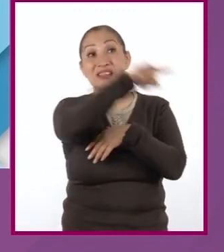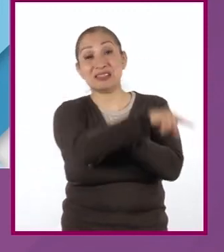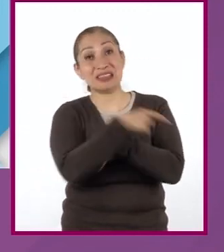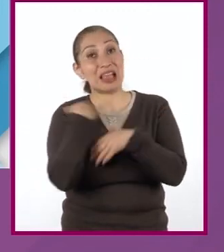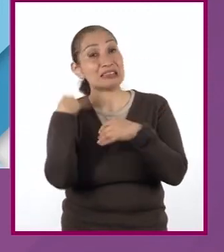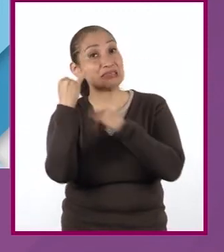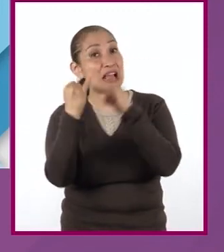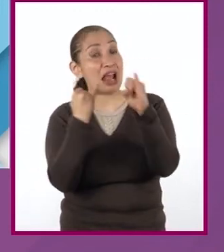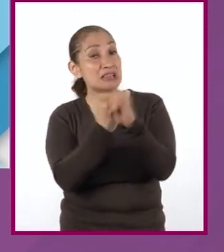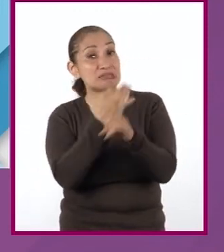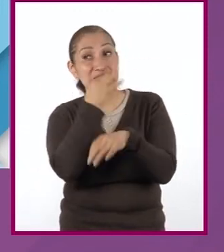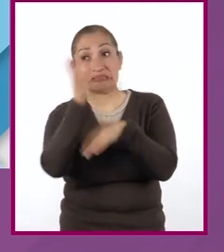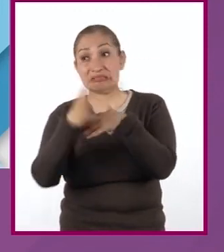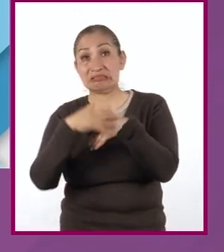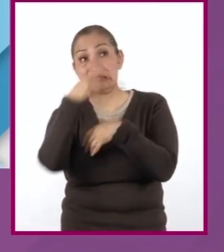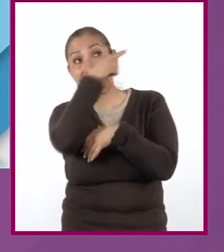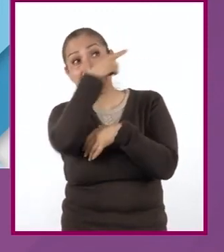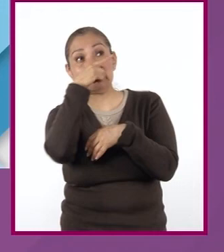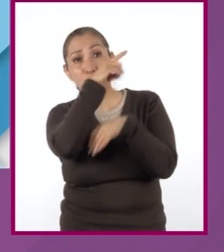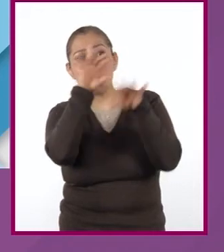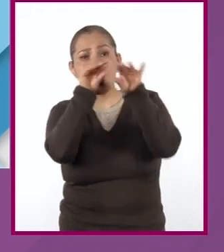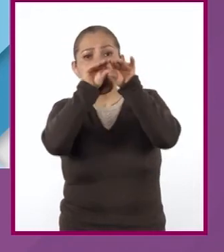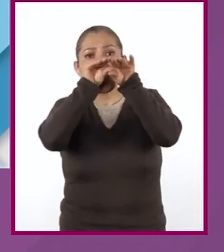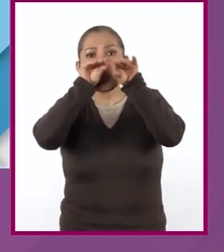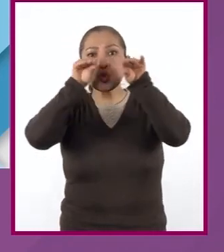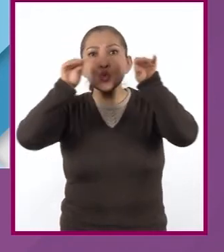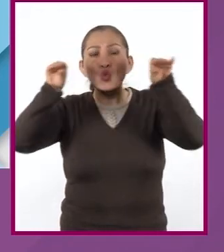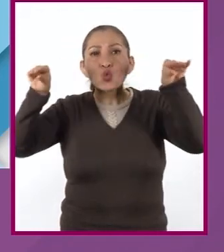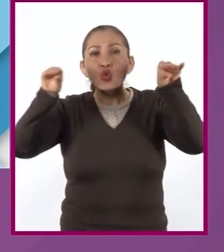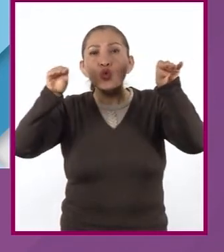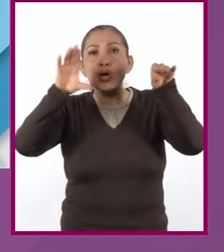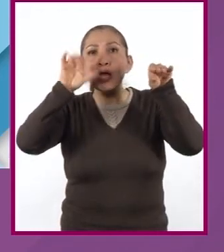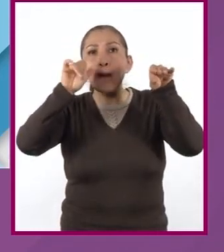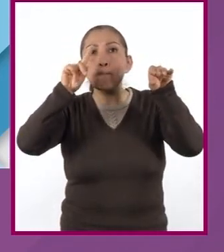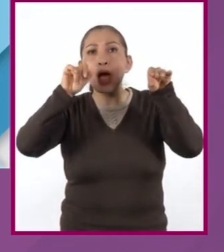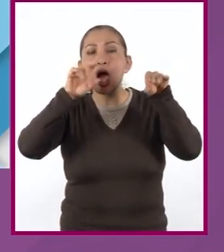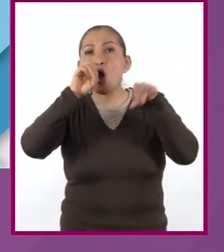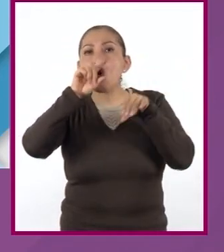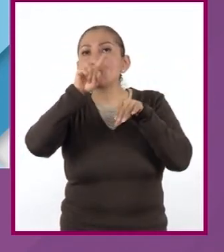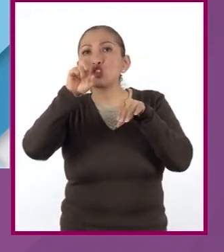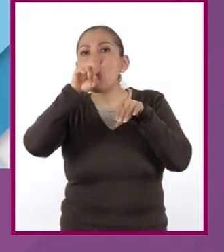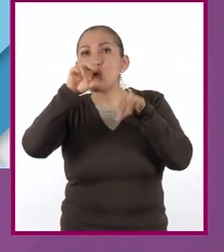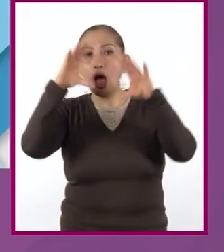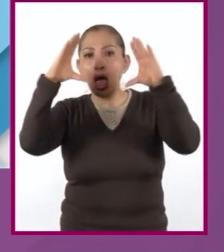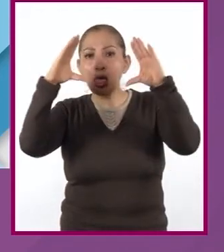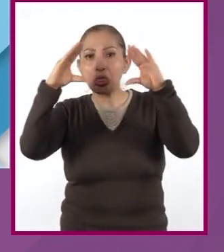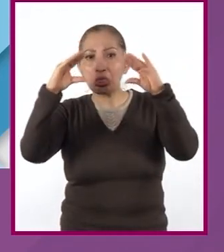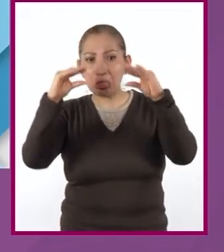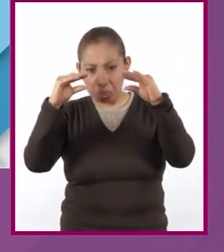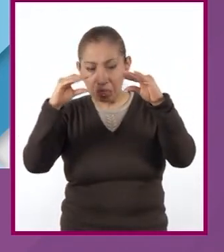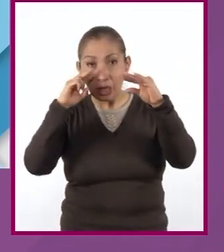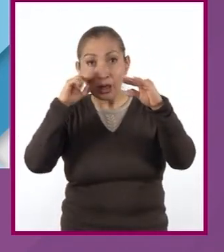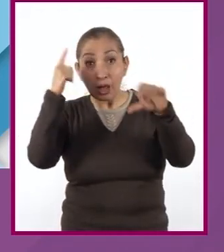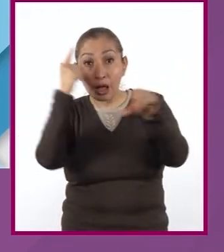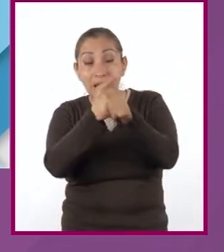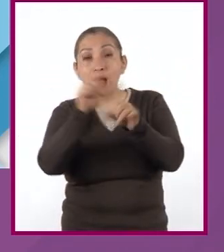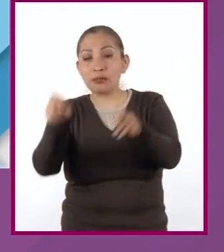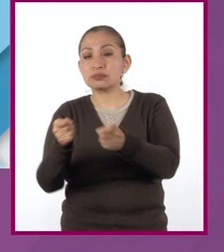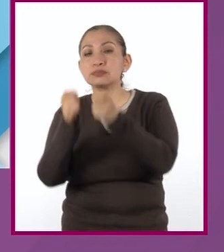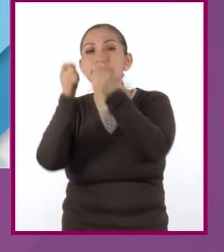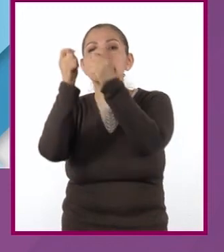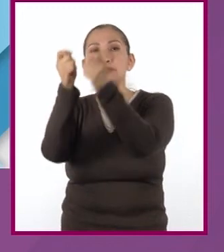comunidad internacional del adelgazamiento de la capa de ozono. Por este descubrimiento, le